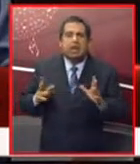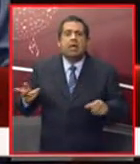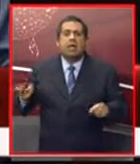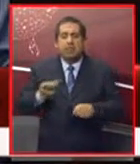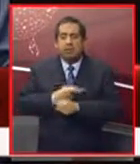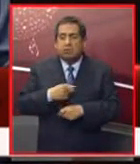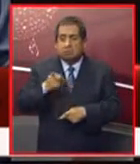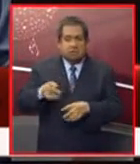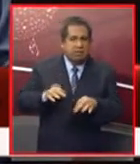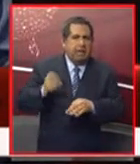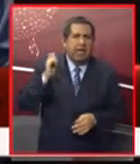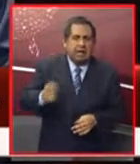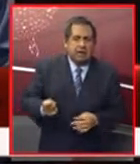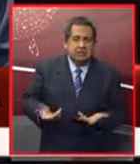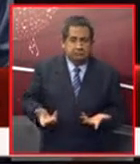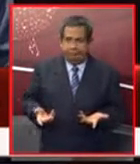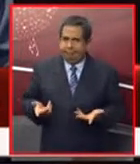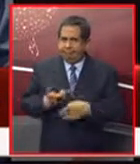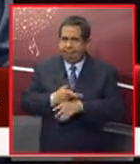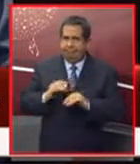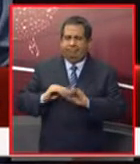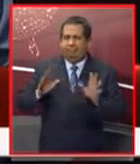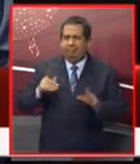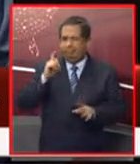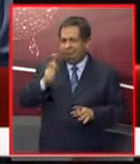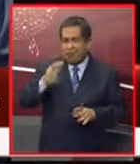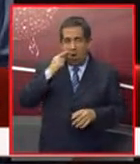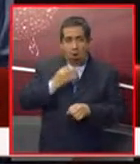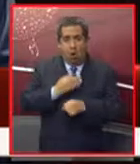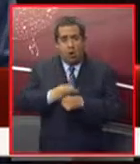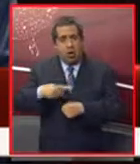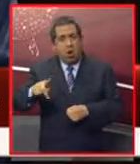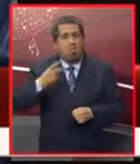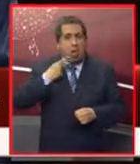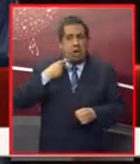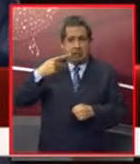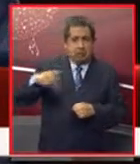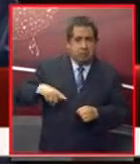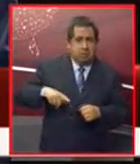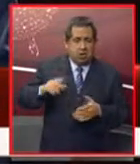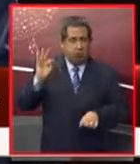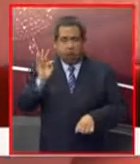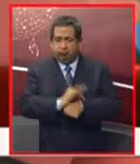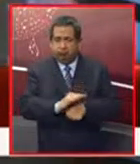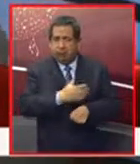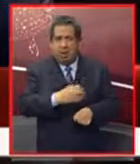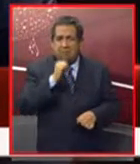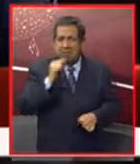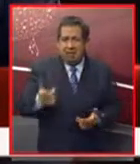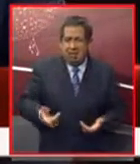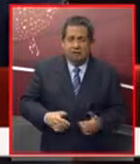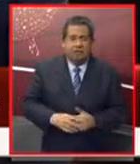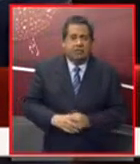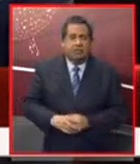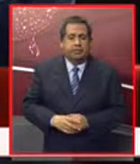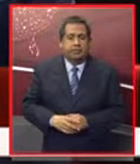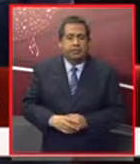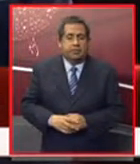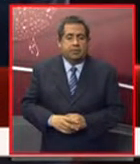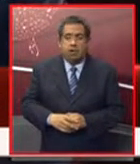qué está trabajando, porque resulta claro que las actuales políticas no fortalecen al campo. Es que el Estado